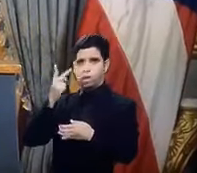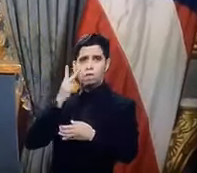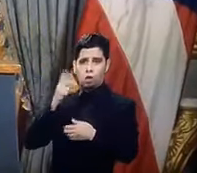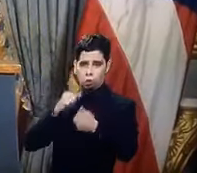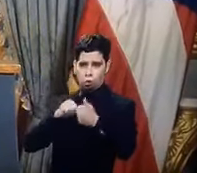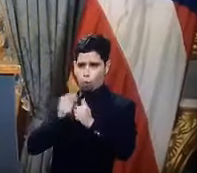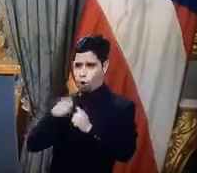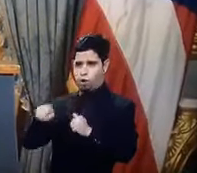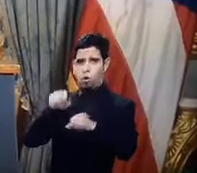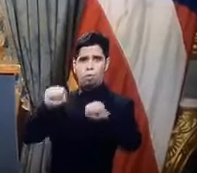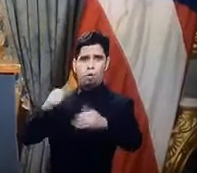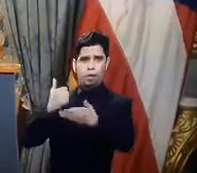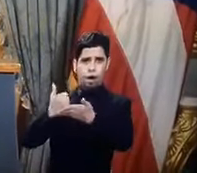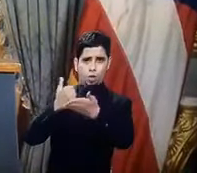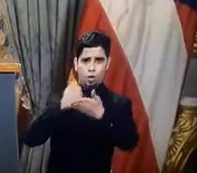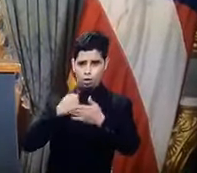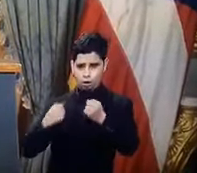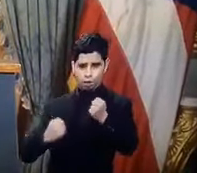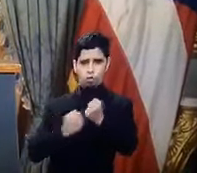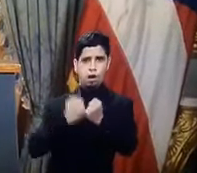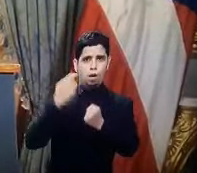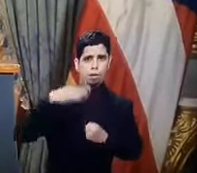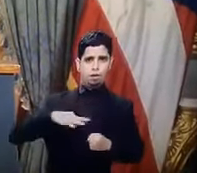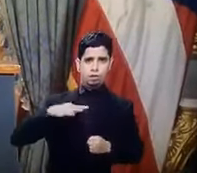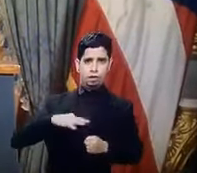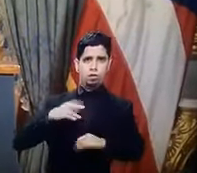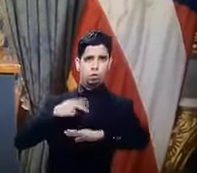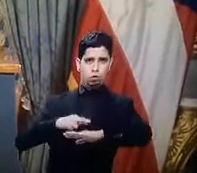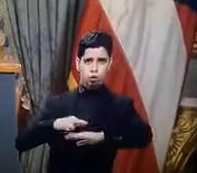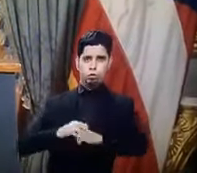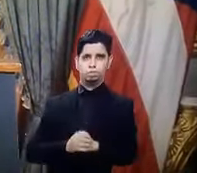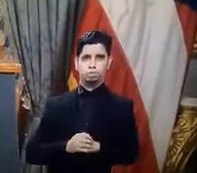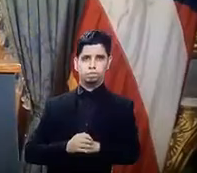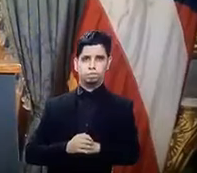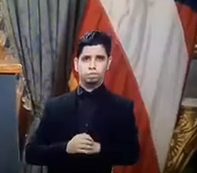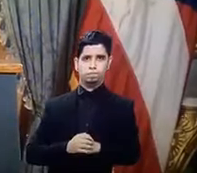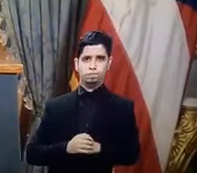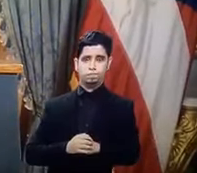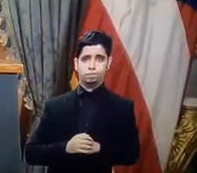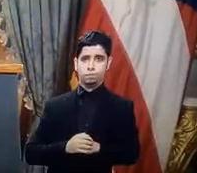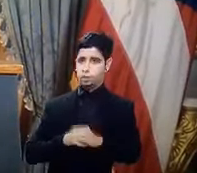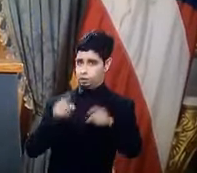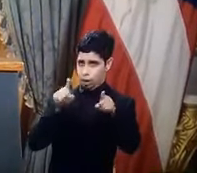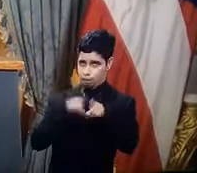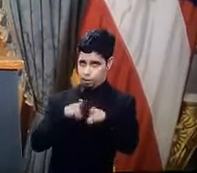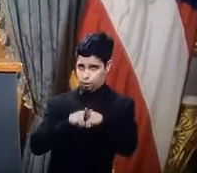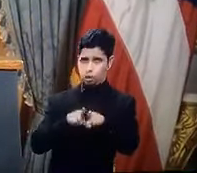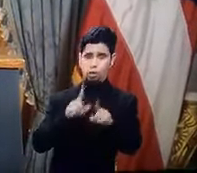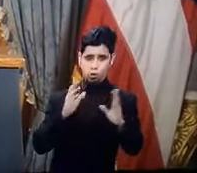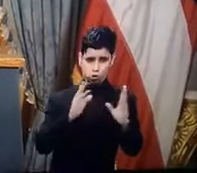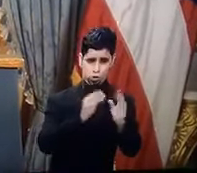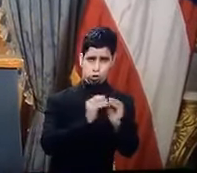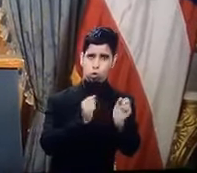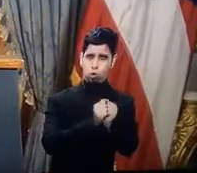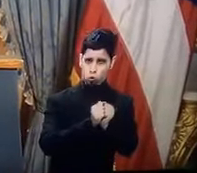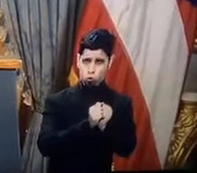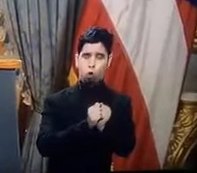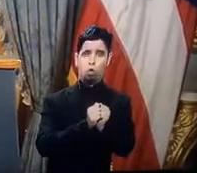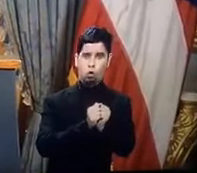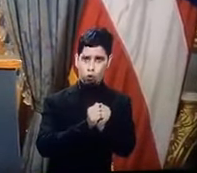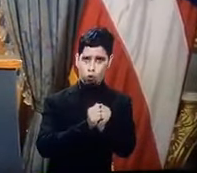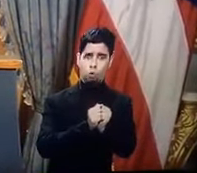que tengan a bien presentar en beneficio de nuestro pueblo. De igual manera, me estaré reuniendo con los líderes de los